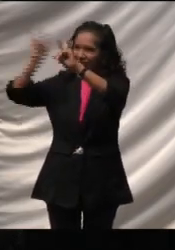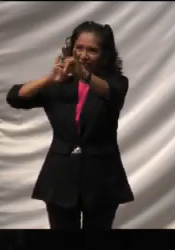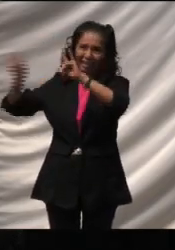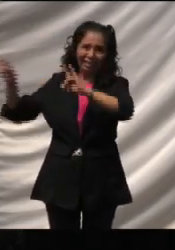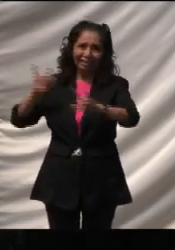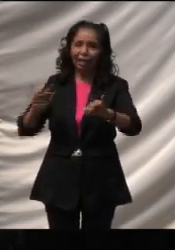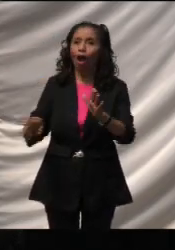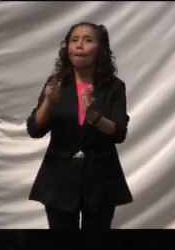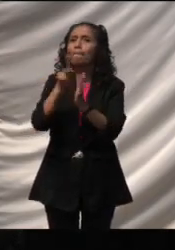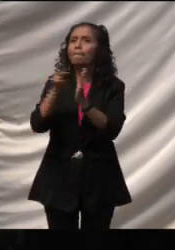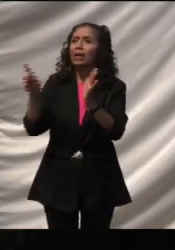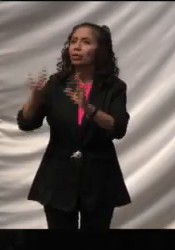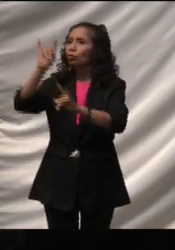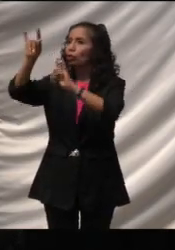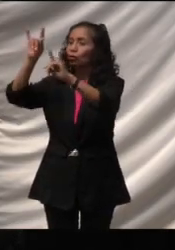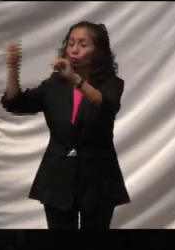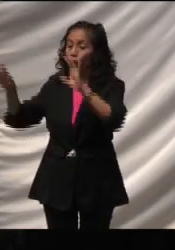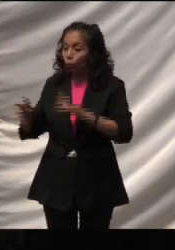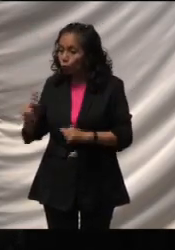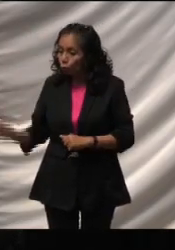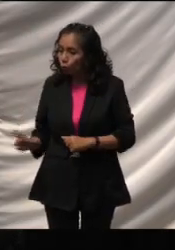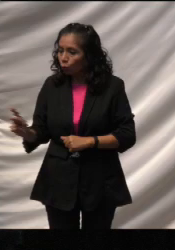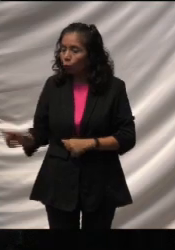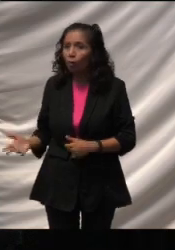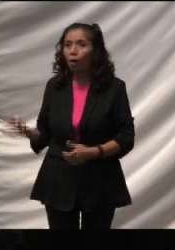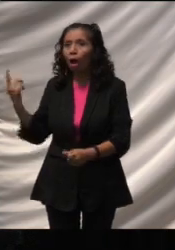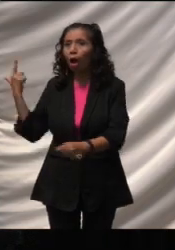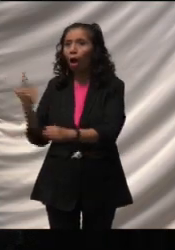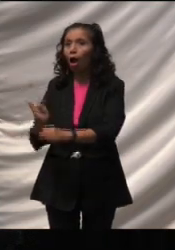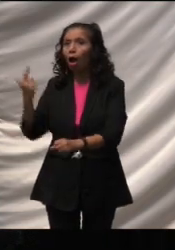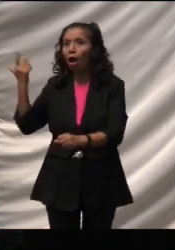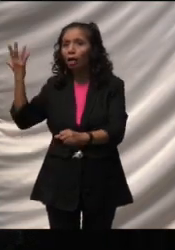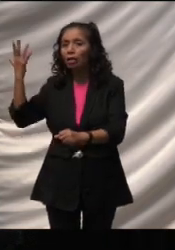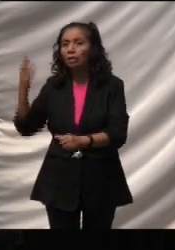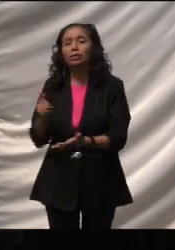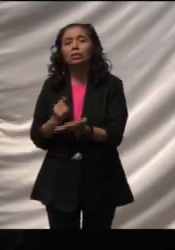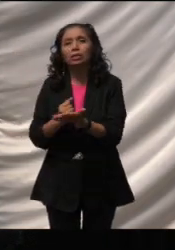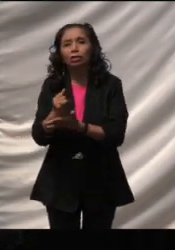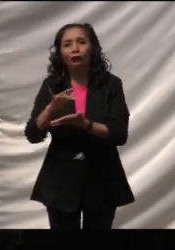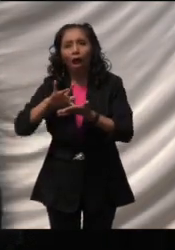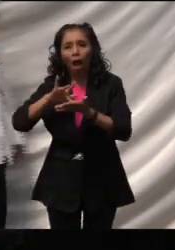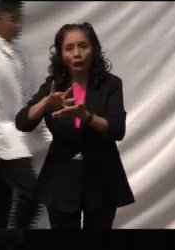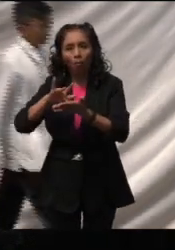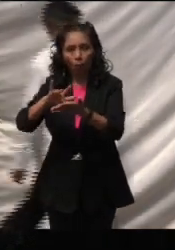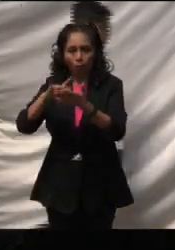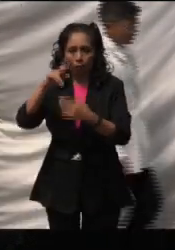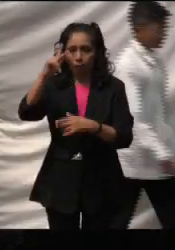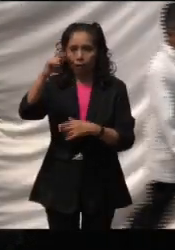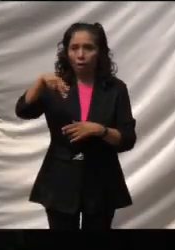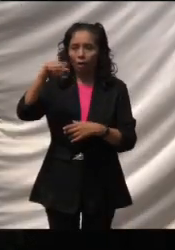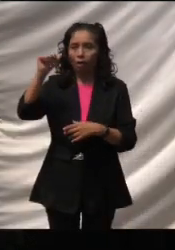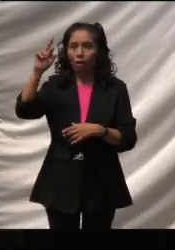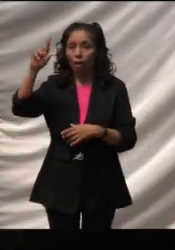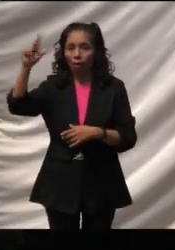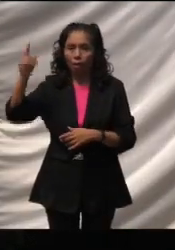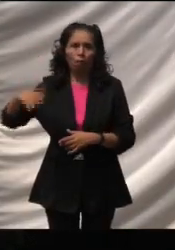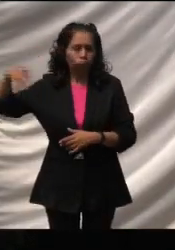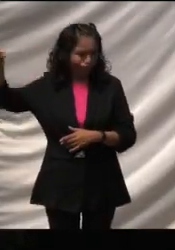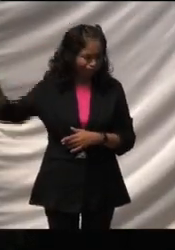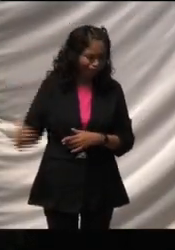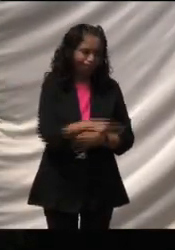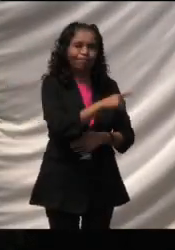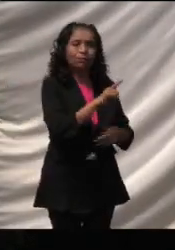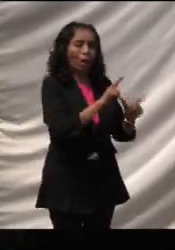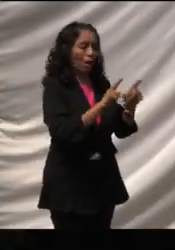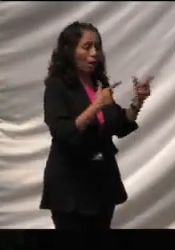anunciaron en los periódicos. Todo el pueblo se dio cuenta de lo sucedido y decidieron apoyar a Carla. Fueron a la laguna de Bacalar